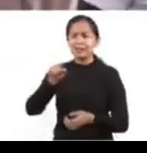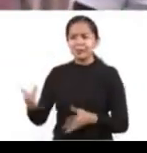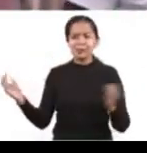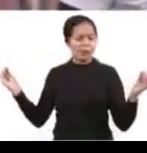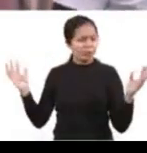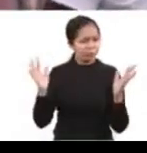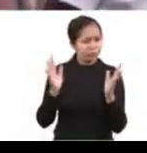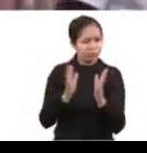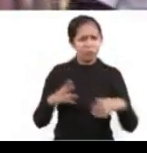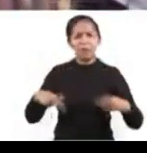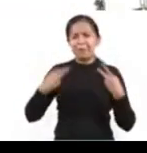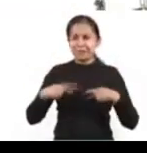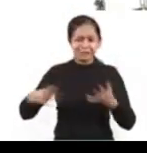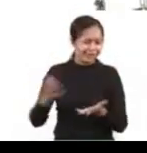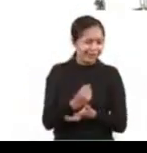que merecen ese fuerte aplauso.